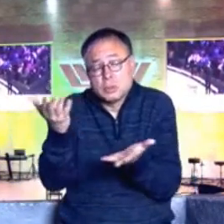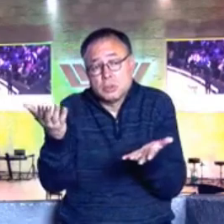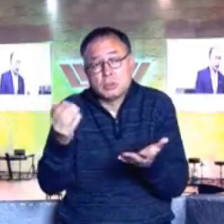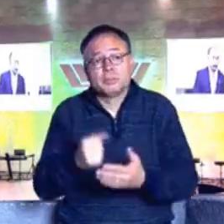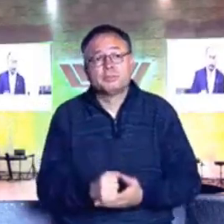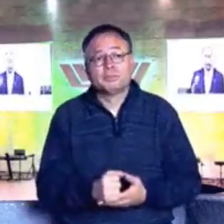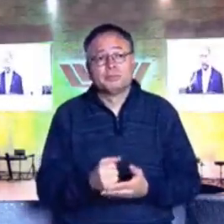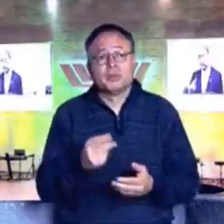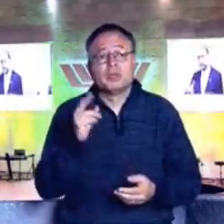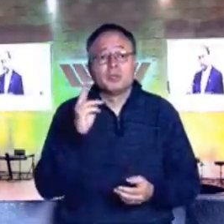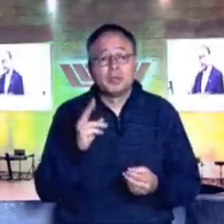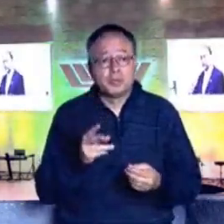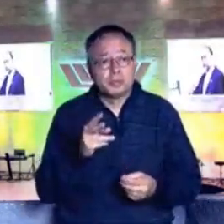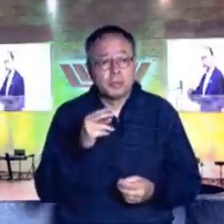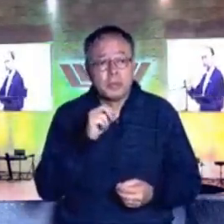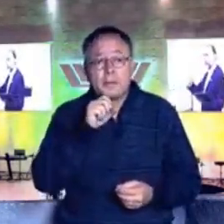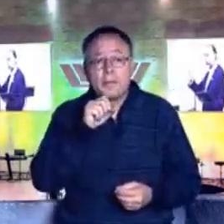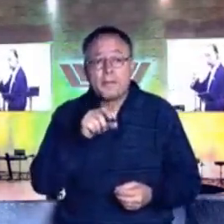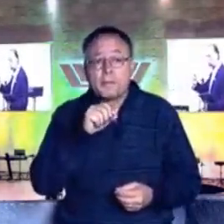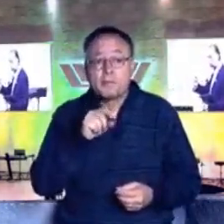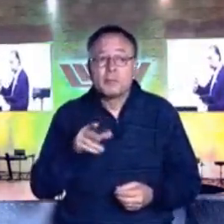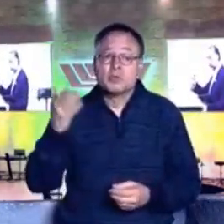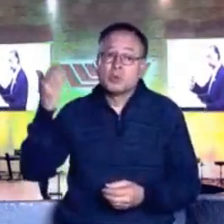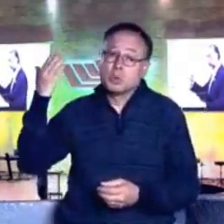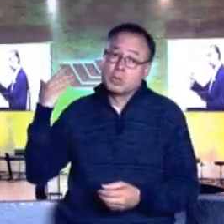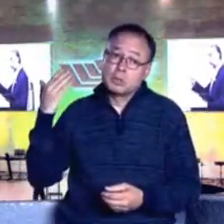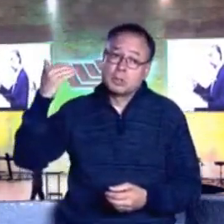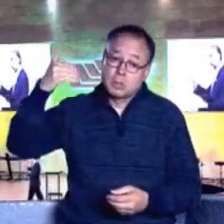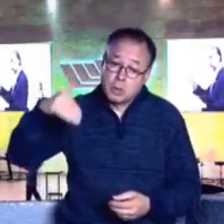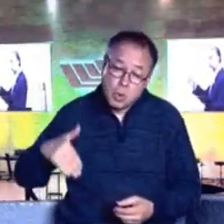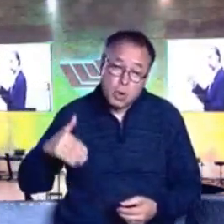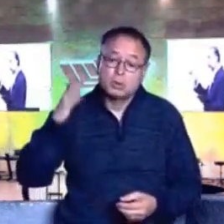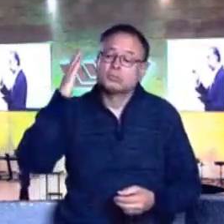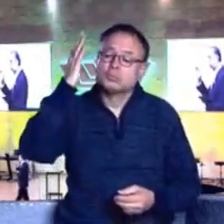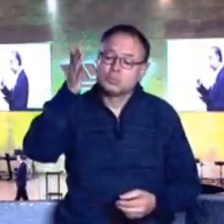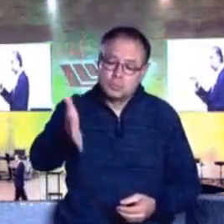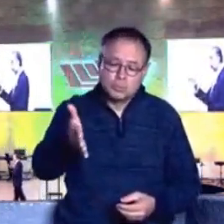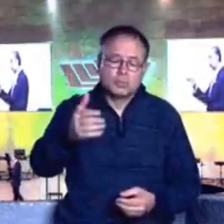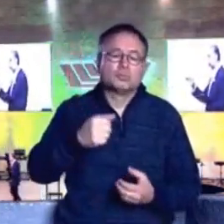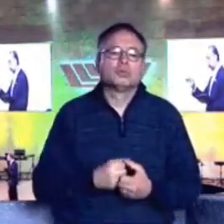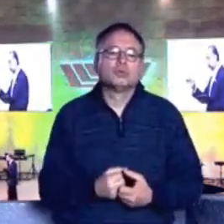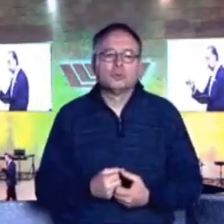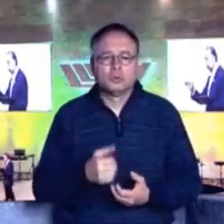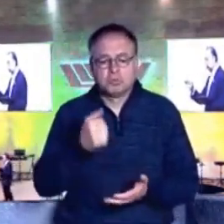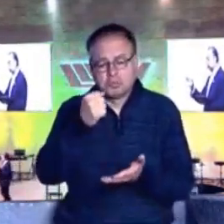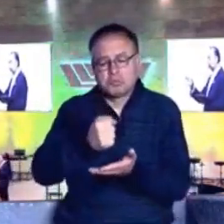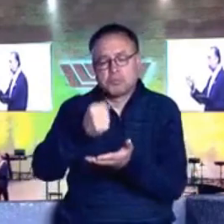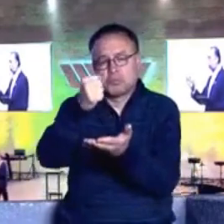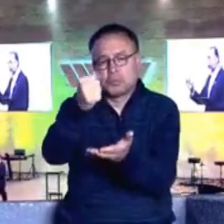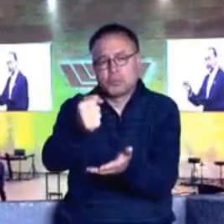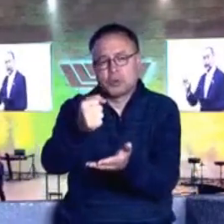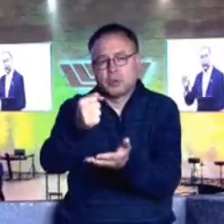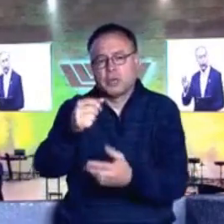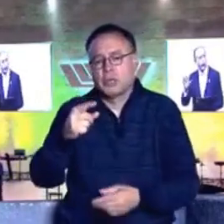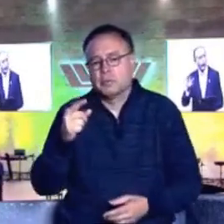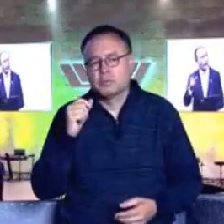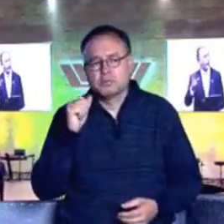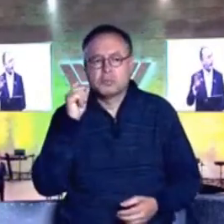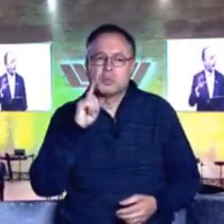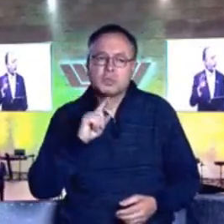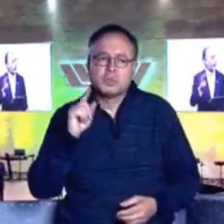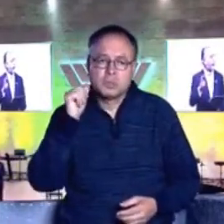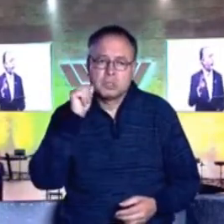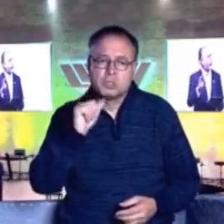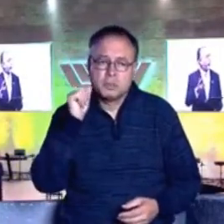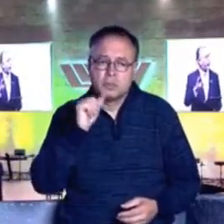el mismo Dios hoy y es el mismo Dios por los siglos de los siglos él es el proveedor Santiago dice que toda buena driba y